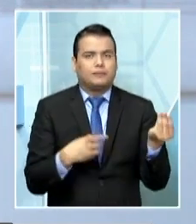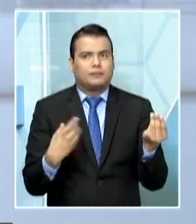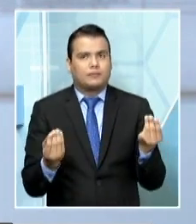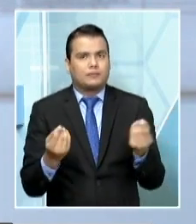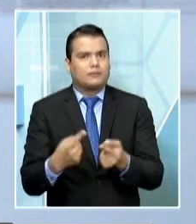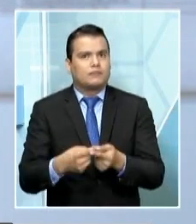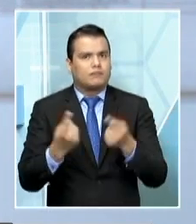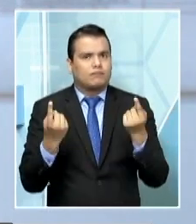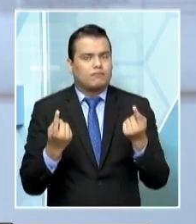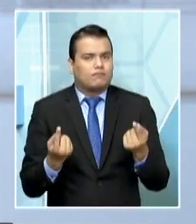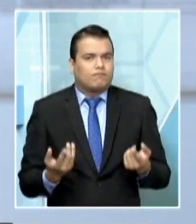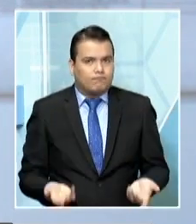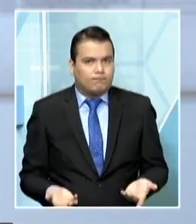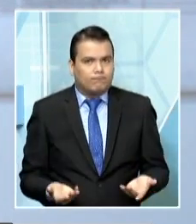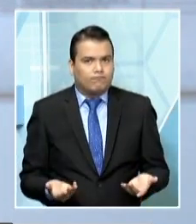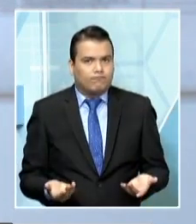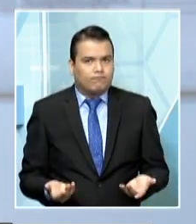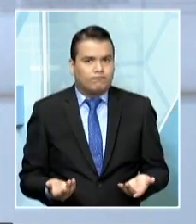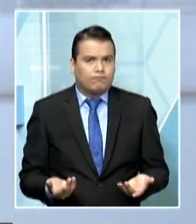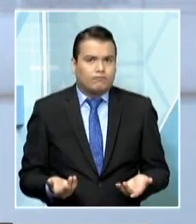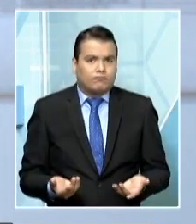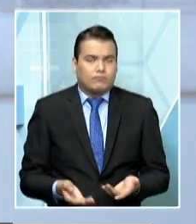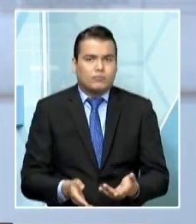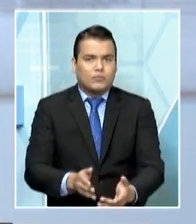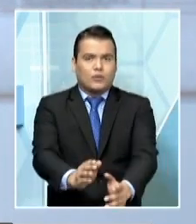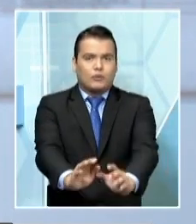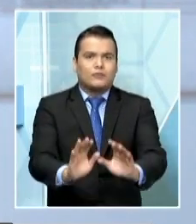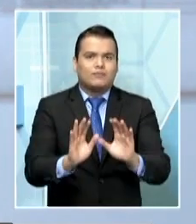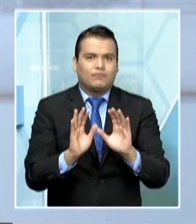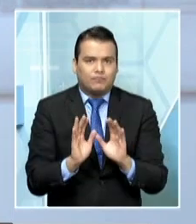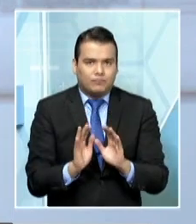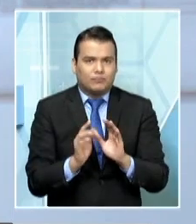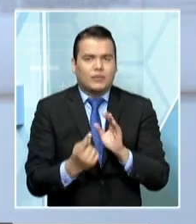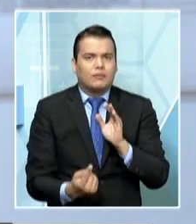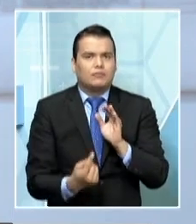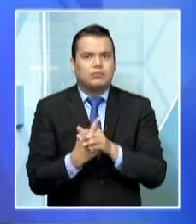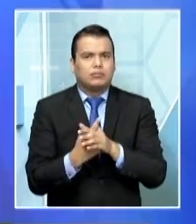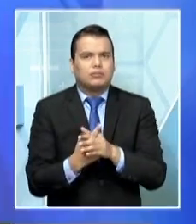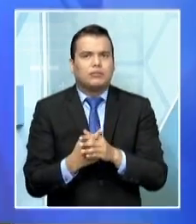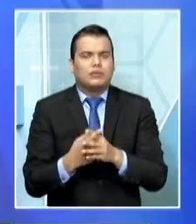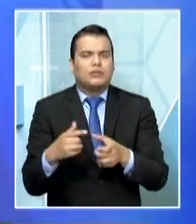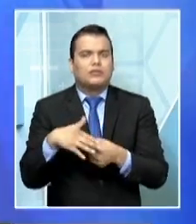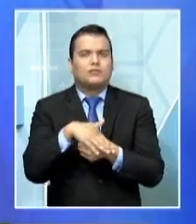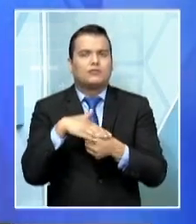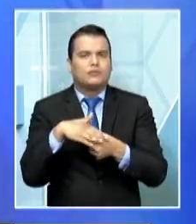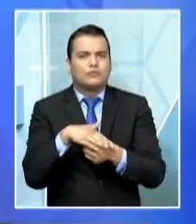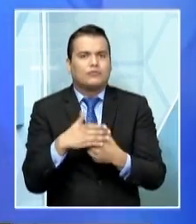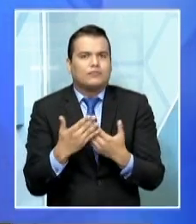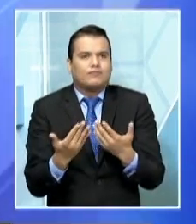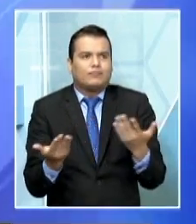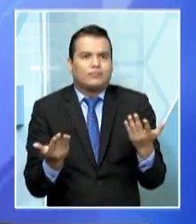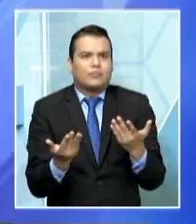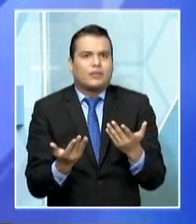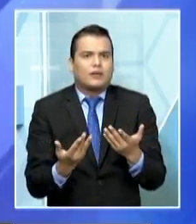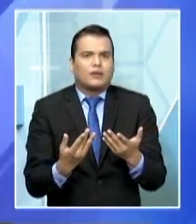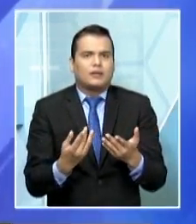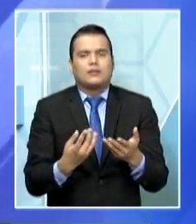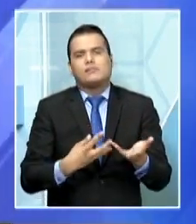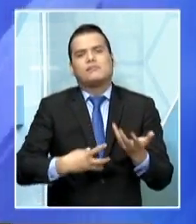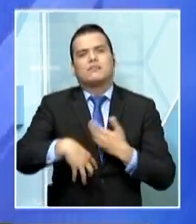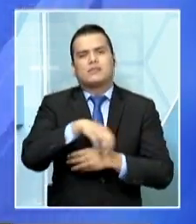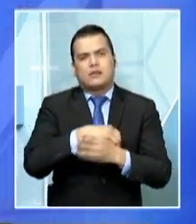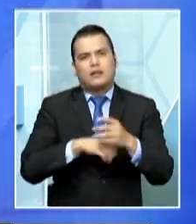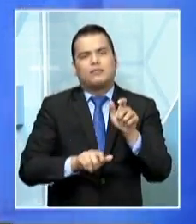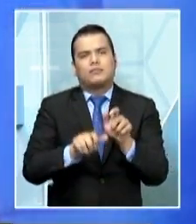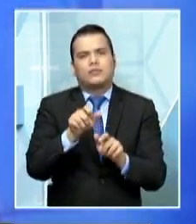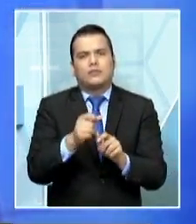de casos producen choques de asociados a la indisciplina social, pero no solo a la